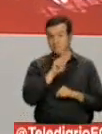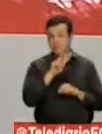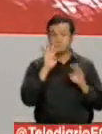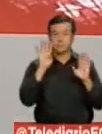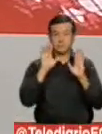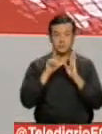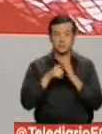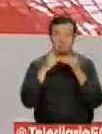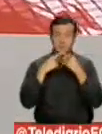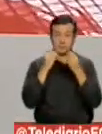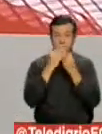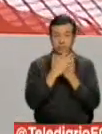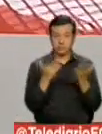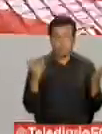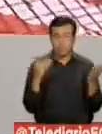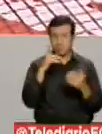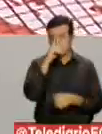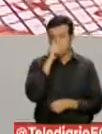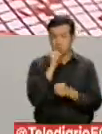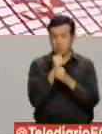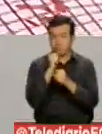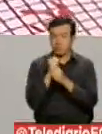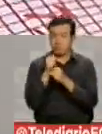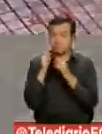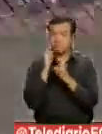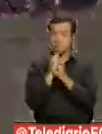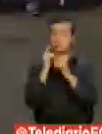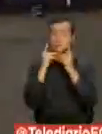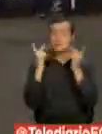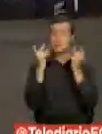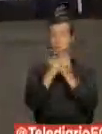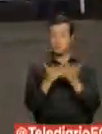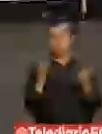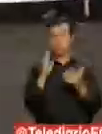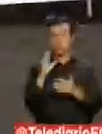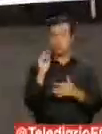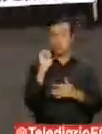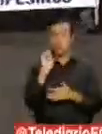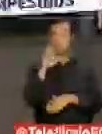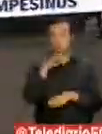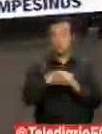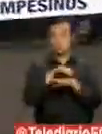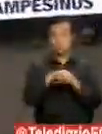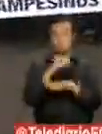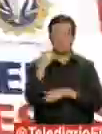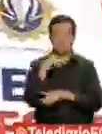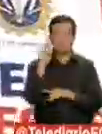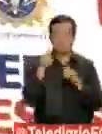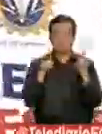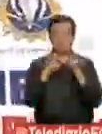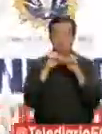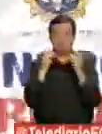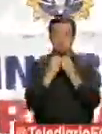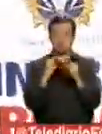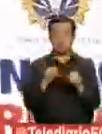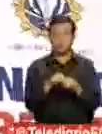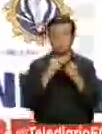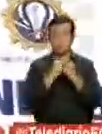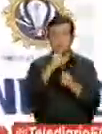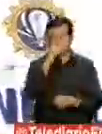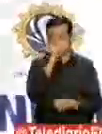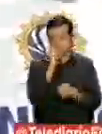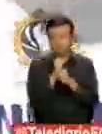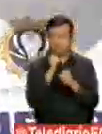6:29 y tras el anuncio de la reducción de personal en el sector público y la concesión de CNT, la tarde del miércoles varias organizaciones sociales y de